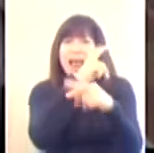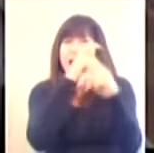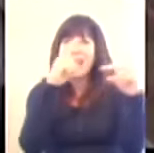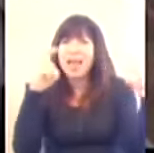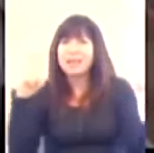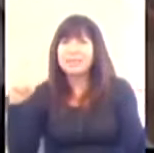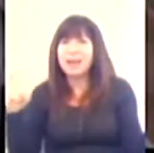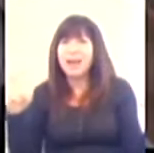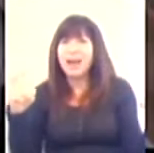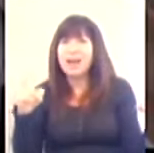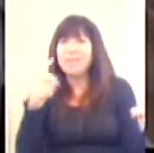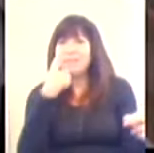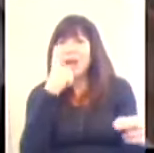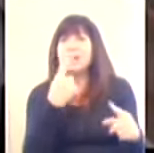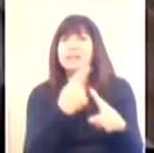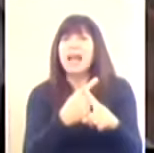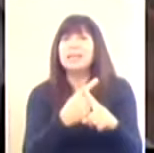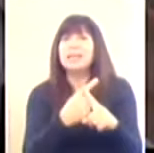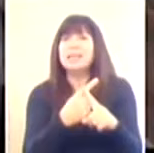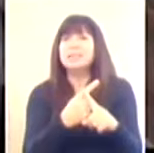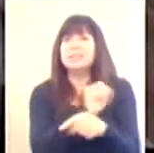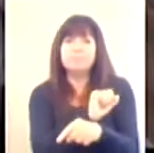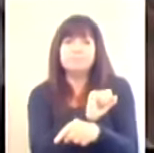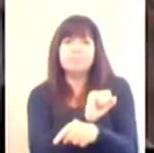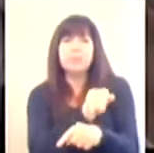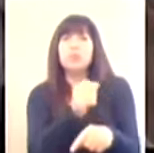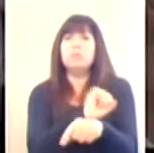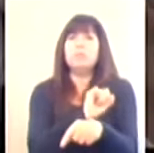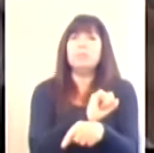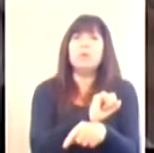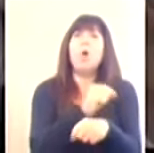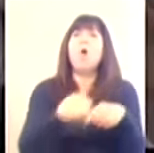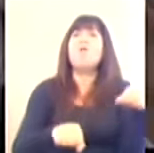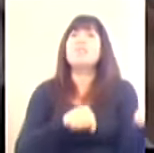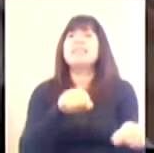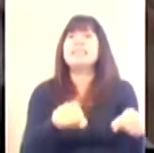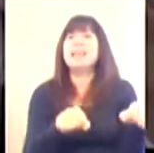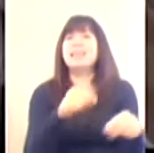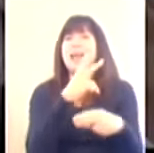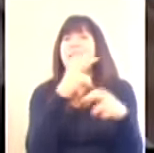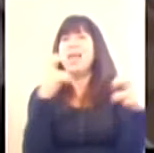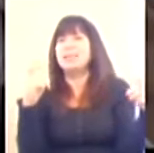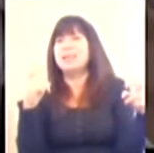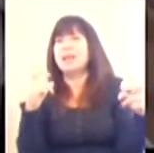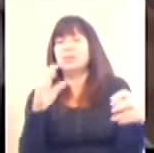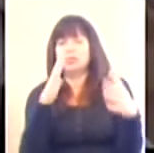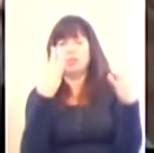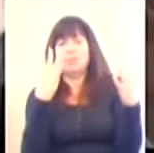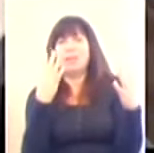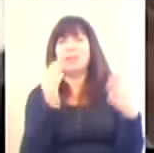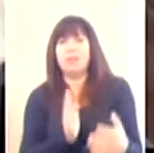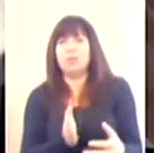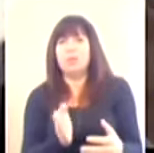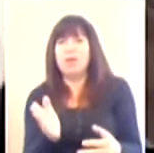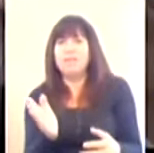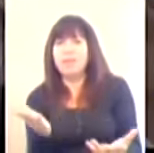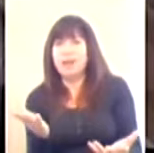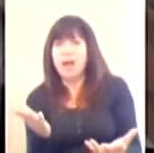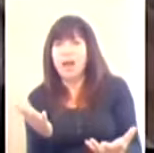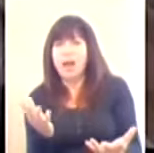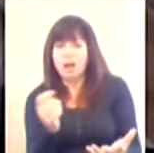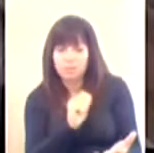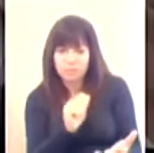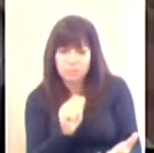montarnos a un taxi, a un bus, a un auto, a una bici eléctrica, me llama la atención que todavía salga que, por ejemplo,